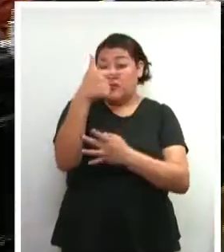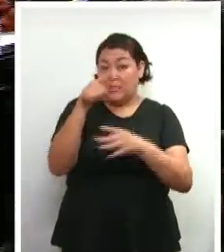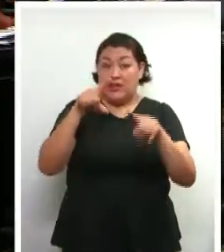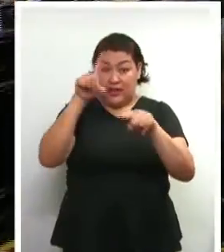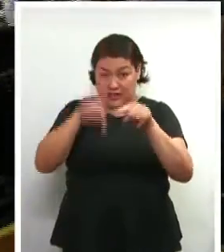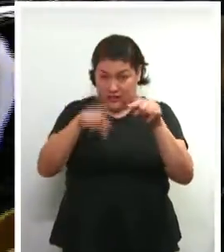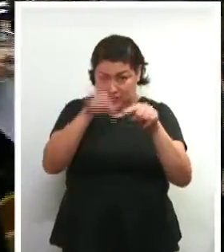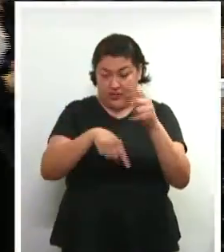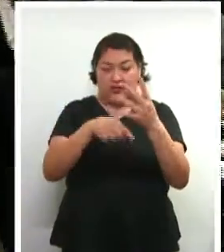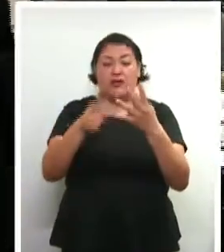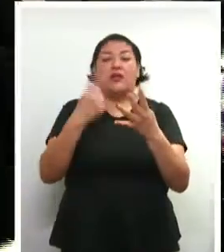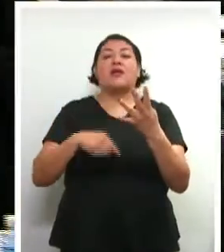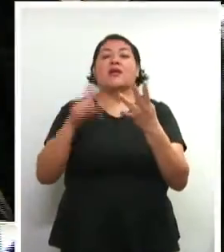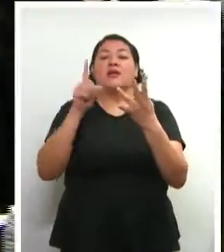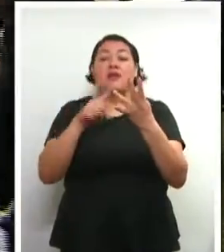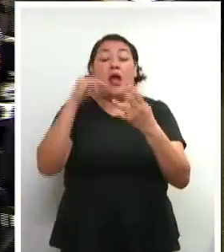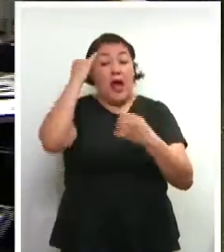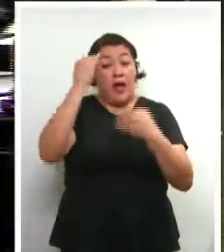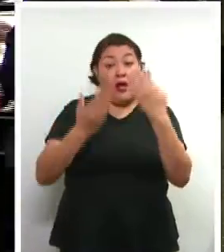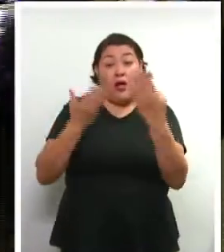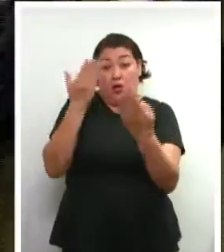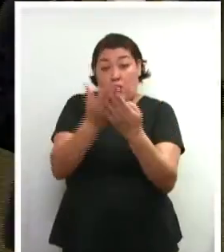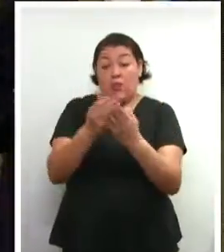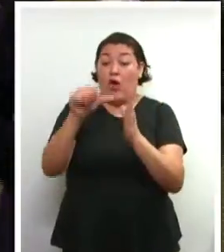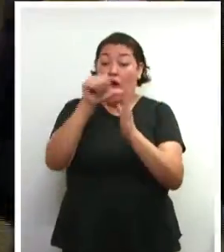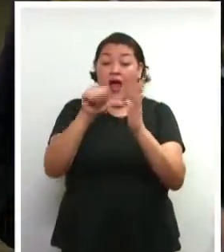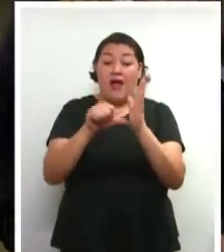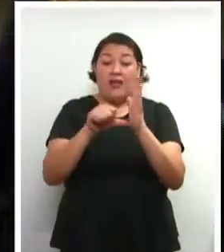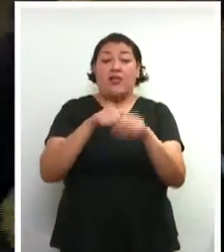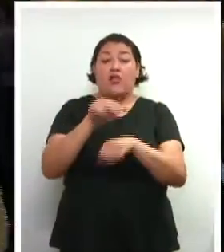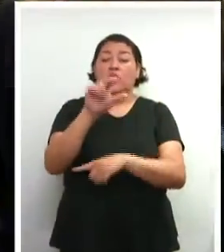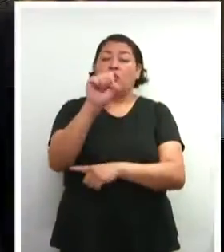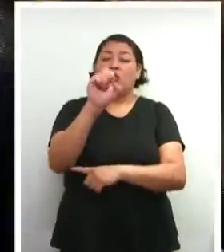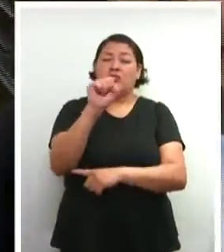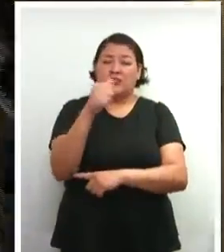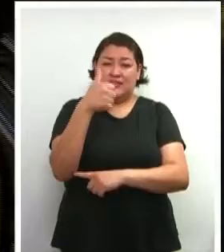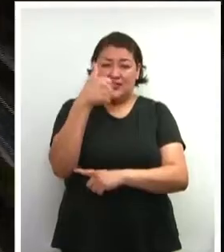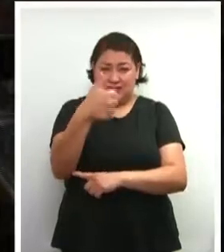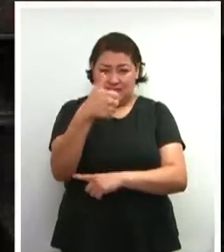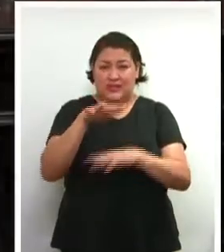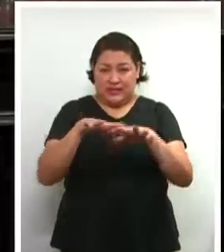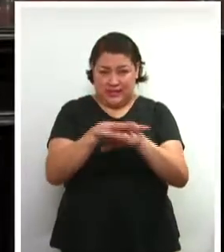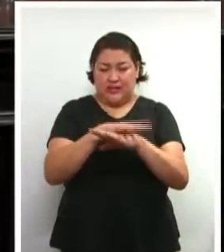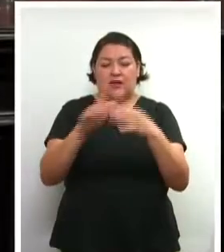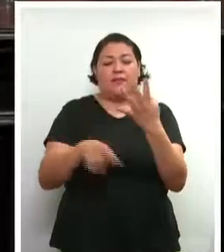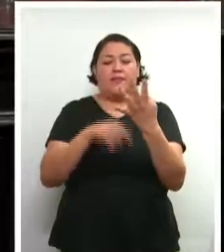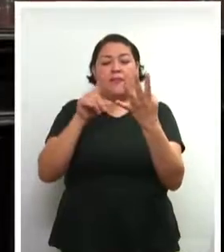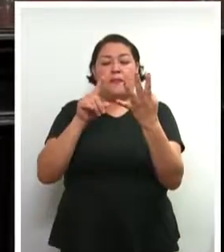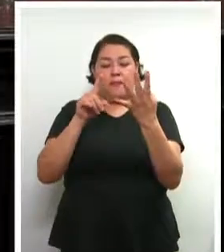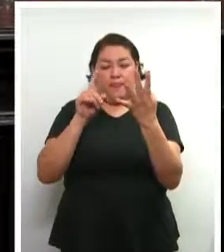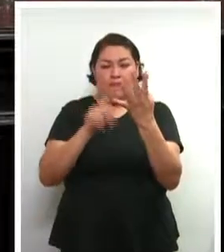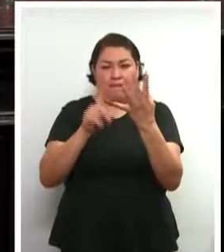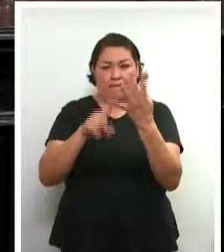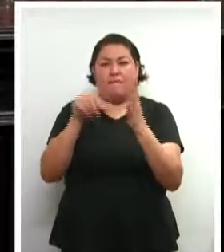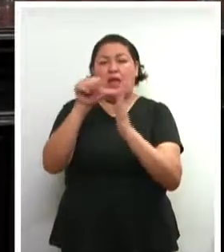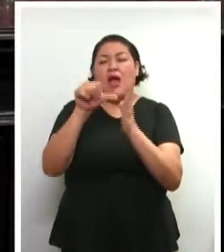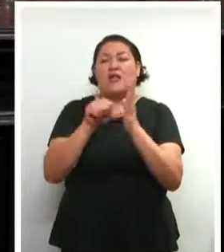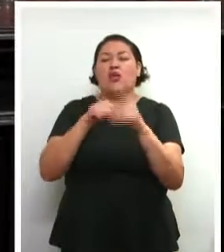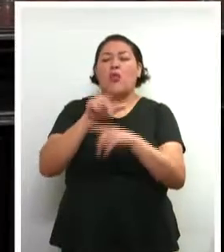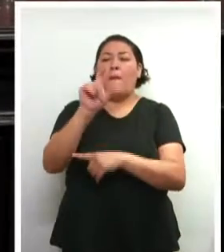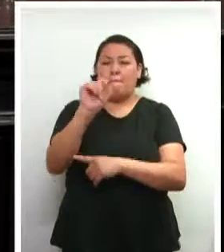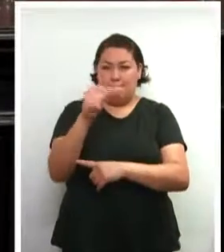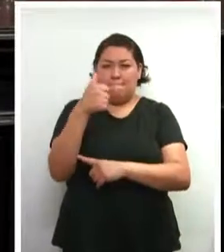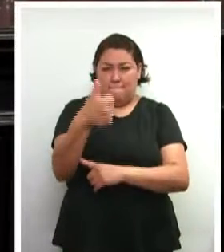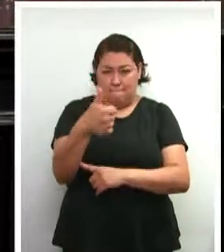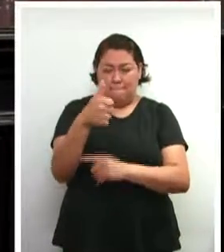principios generales, la iniciativa que modifica el artículo 66 y la iniciativa que modifica el artículo 26